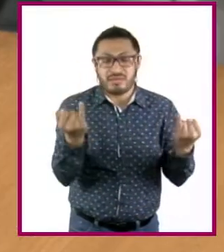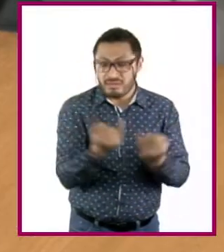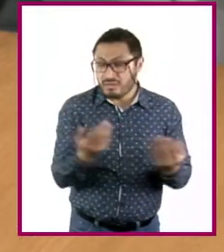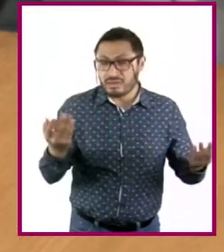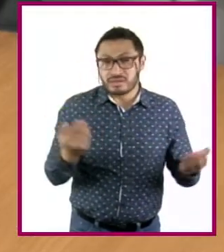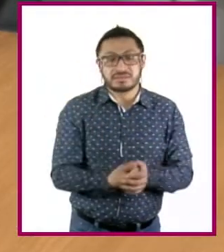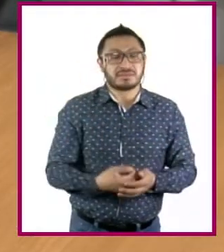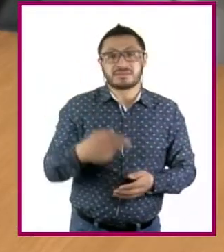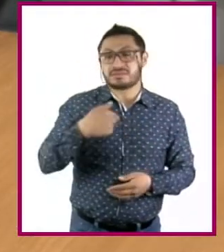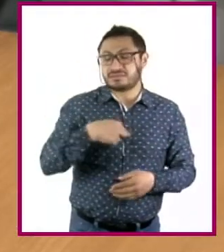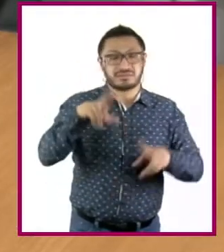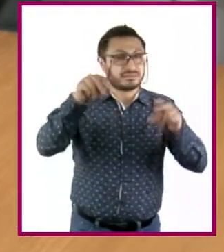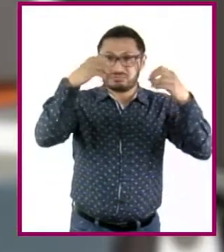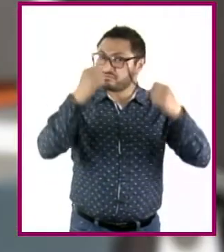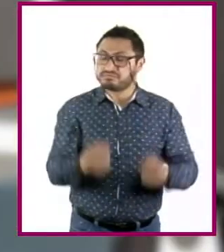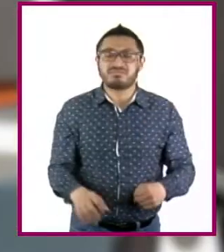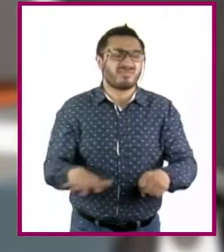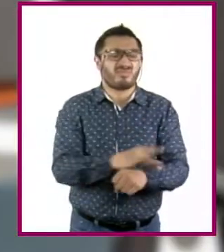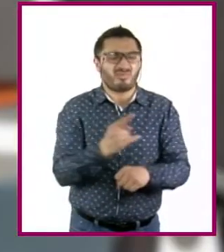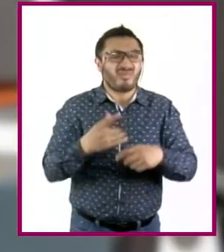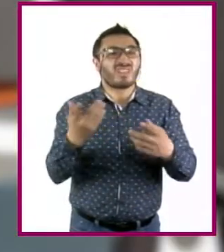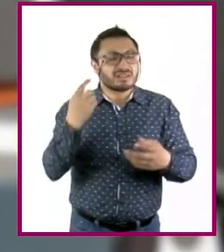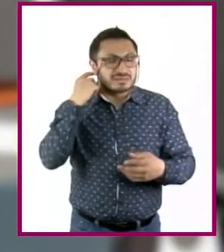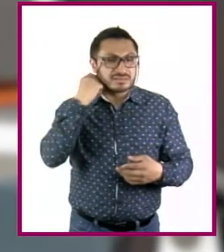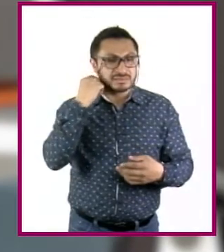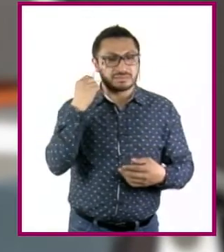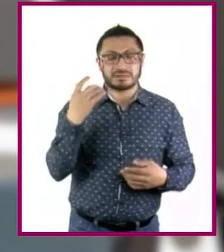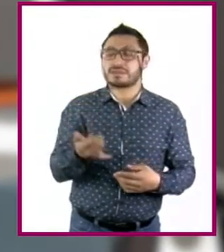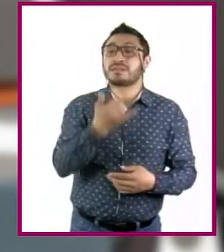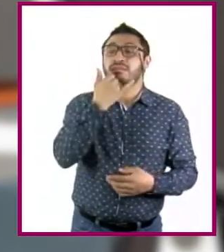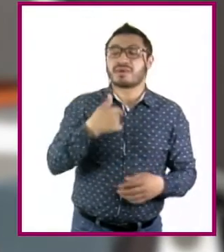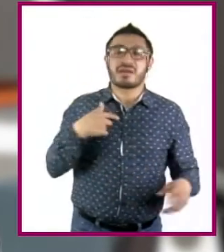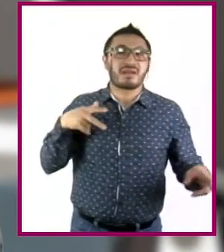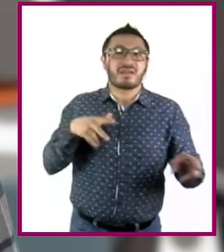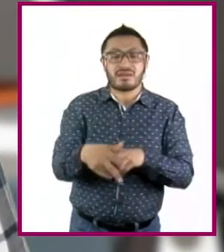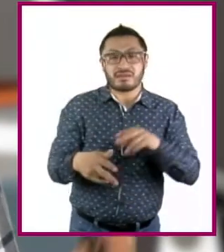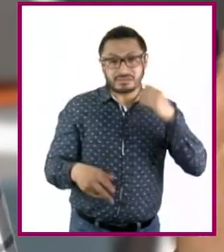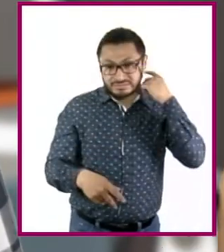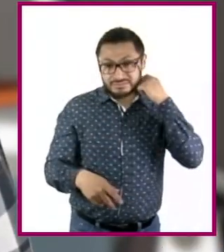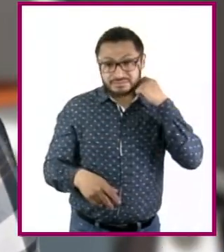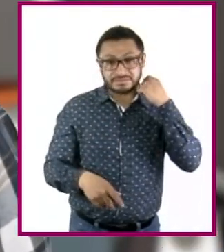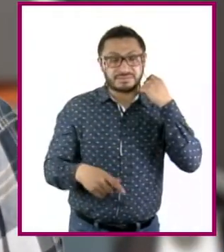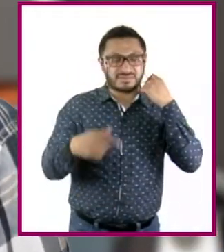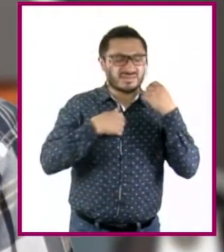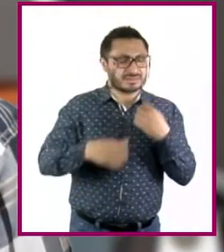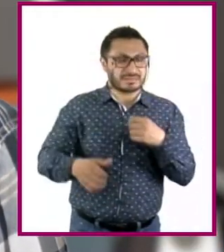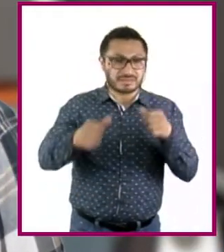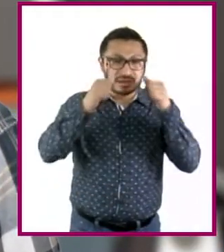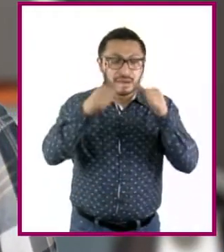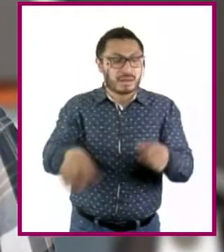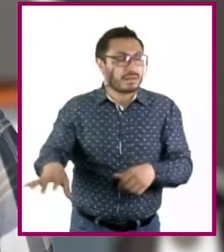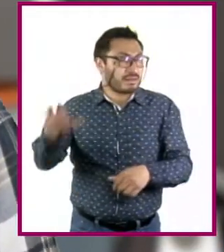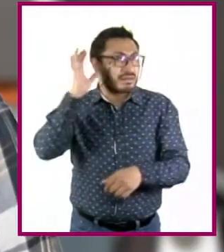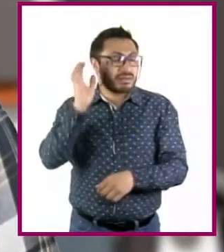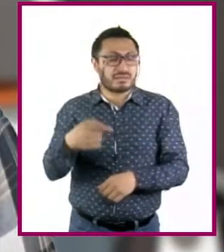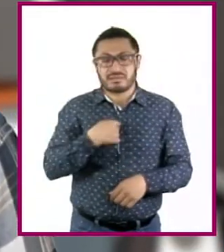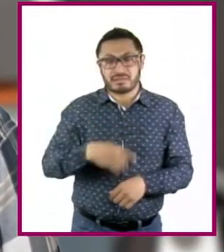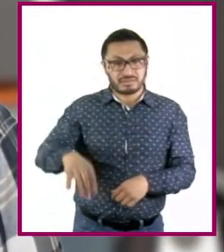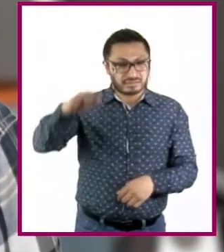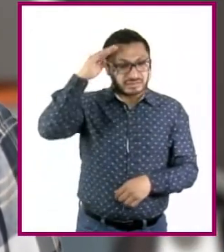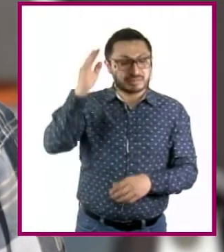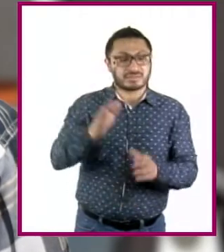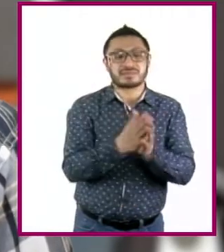no estoy segura de por qué. Disculpen que me meta en su conversación, pero los estaba escuchando y no podía dejar de pensar